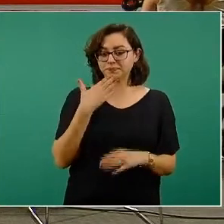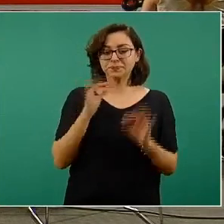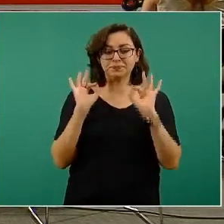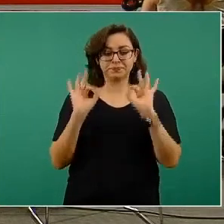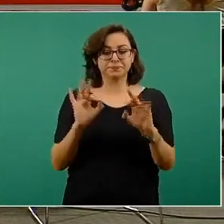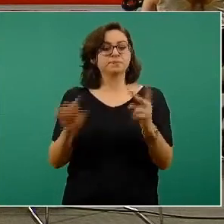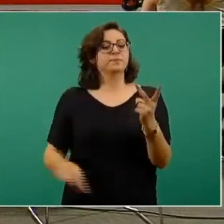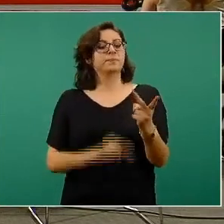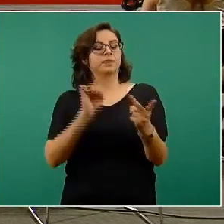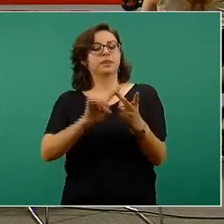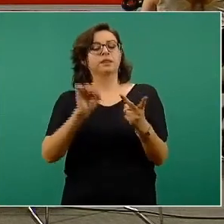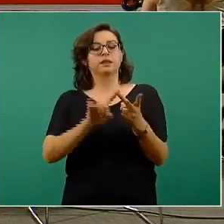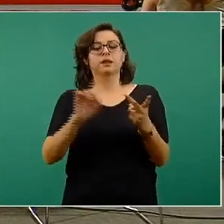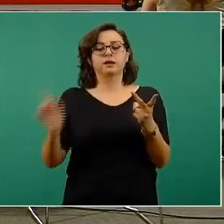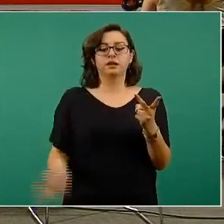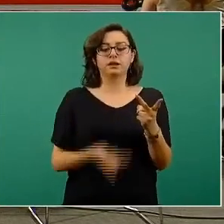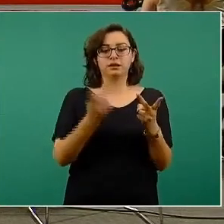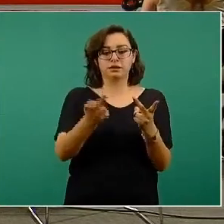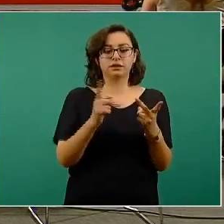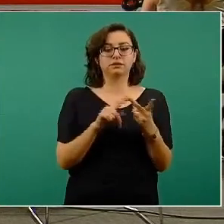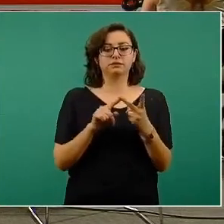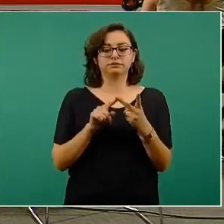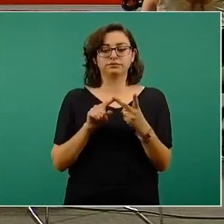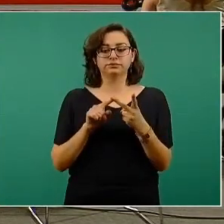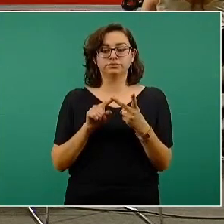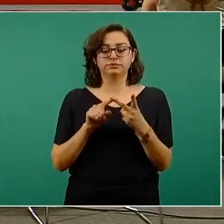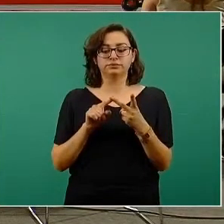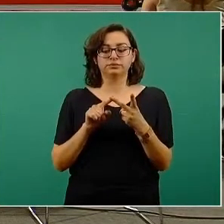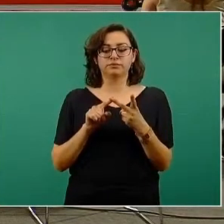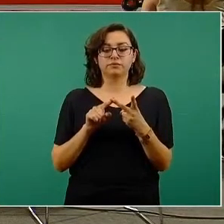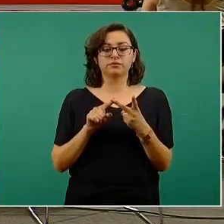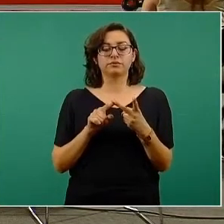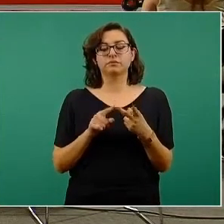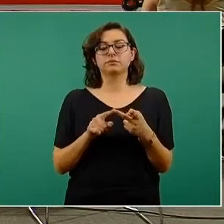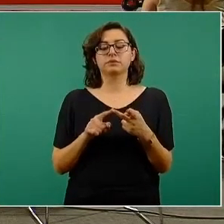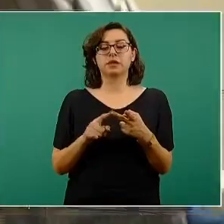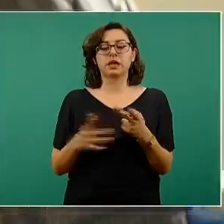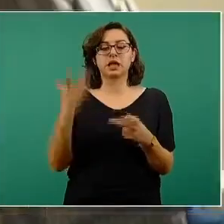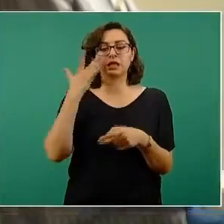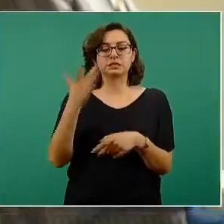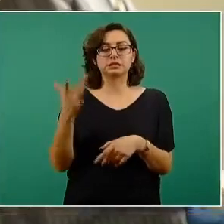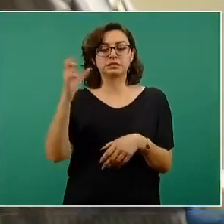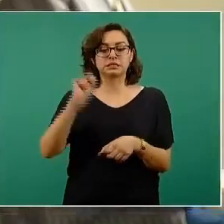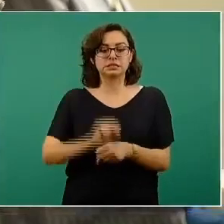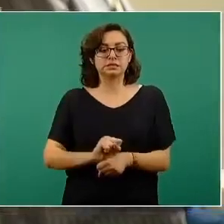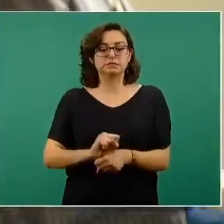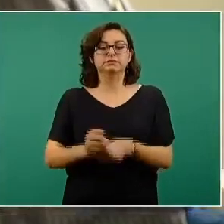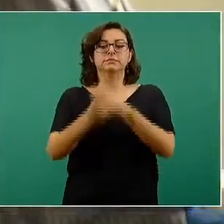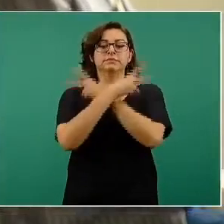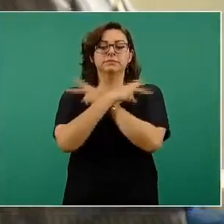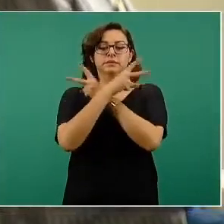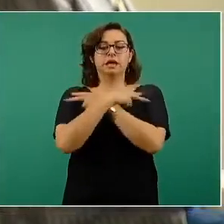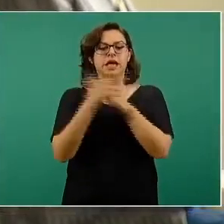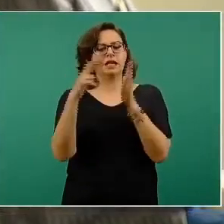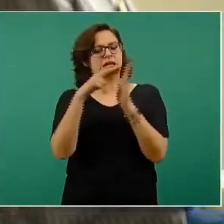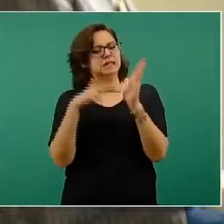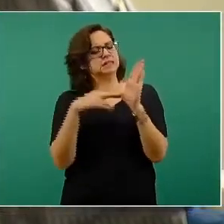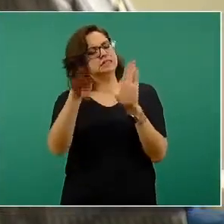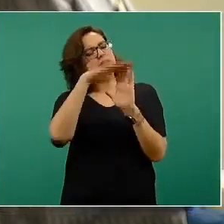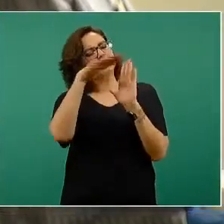pregunta. Referente a este decálogo de la Semana Santa, ¿nos puede dar un pequeño adelanto